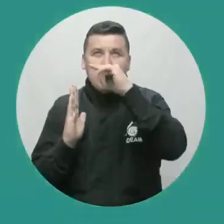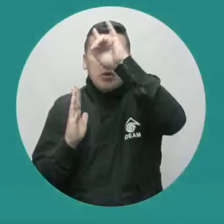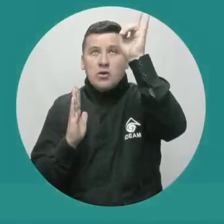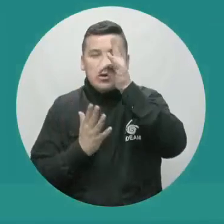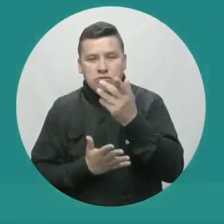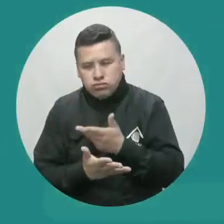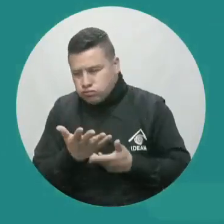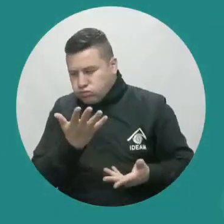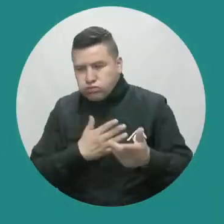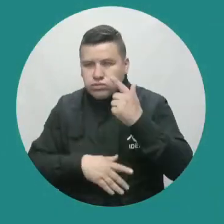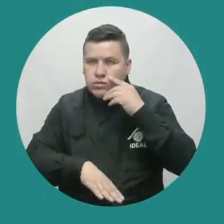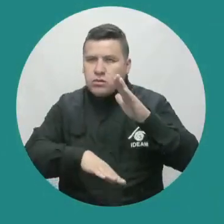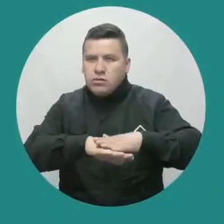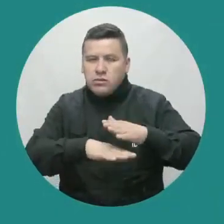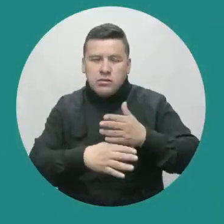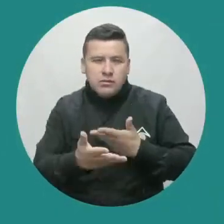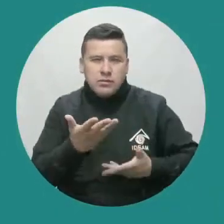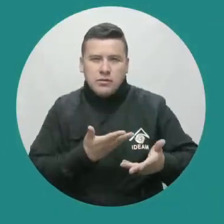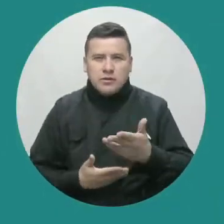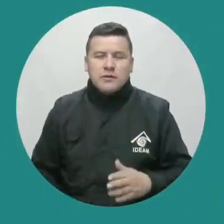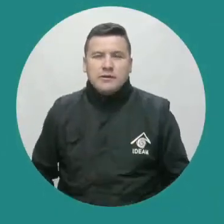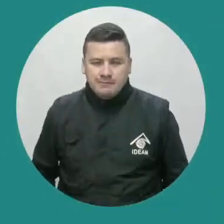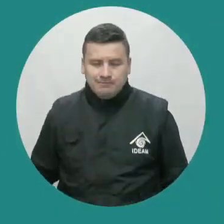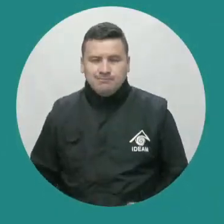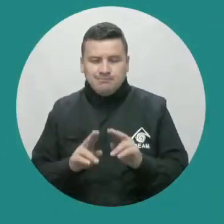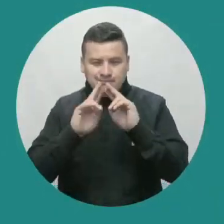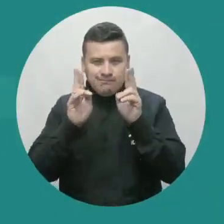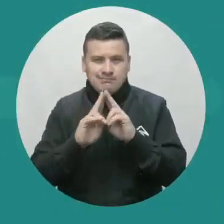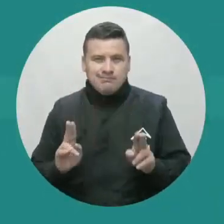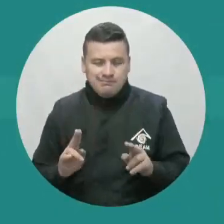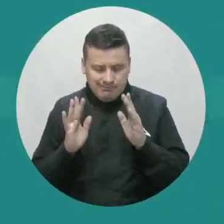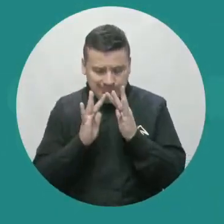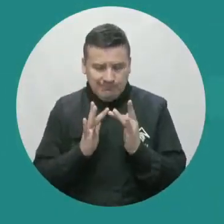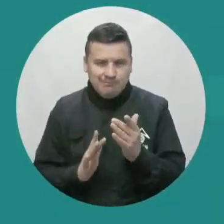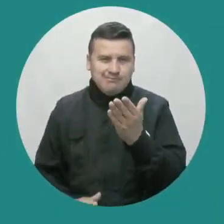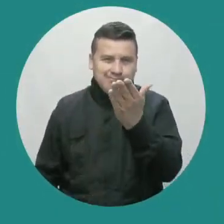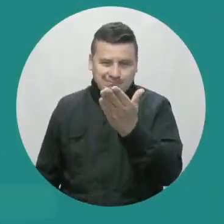opciones de interacción Síganos a través de nuestras redes sociales